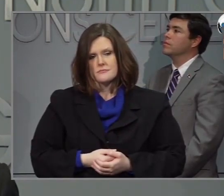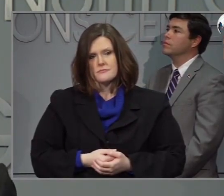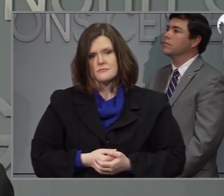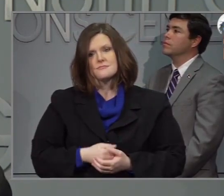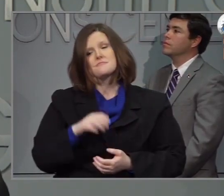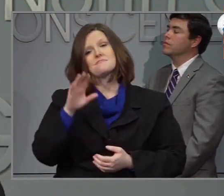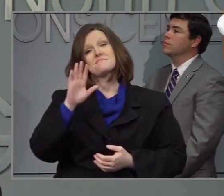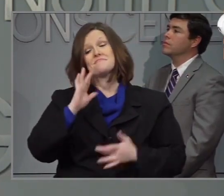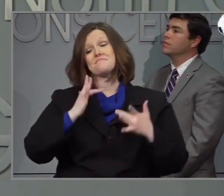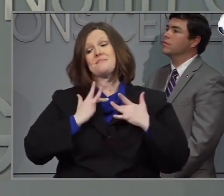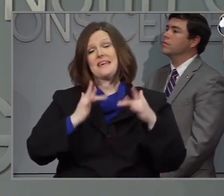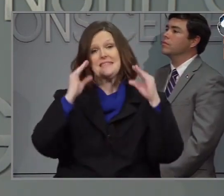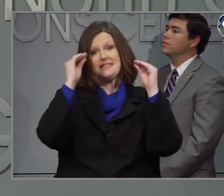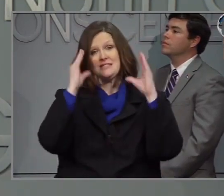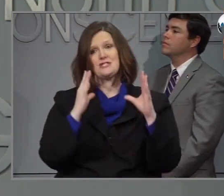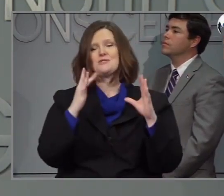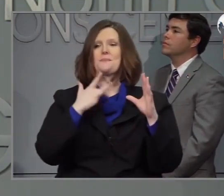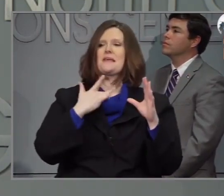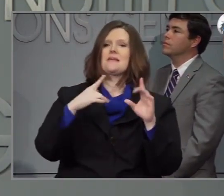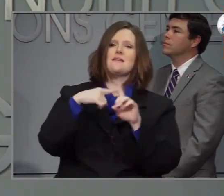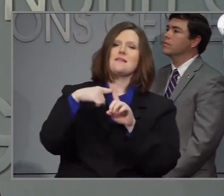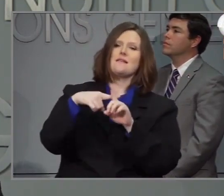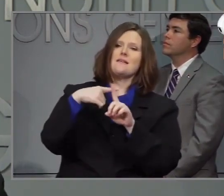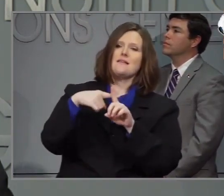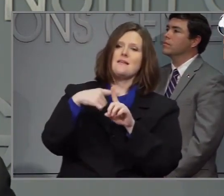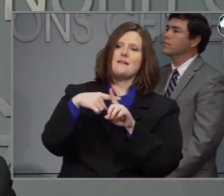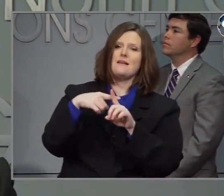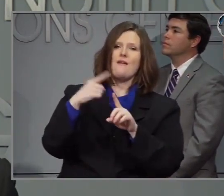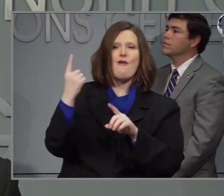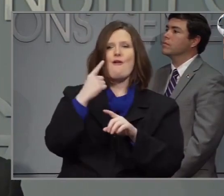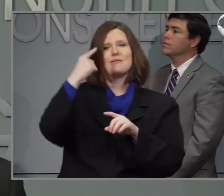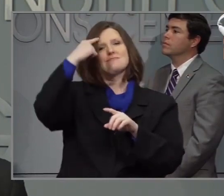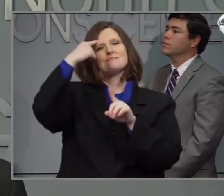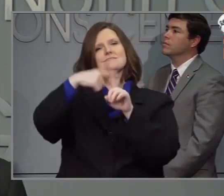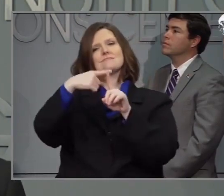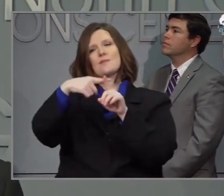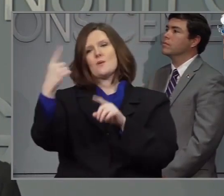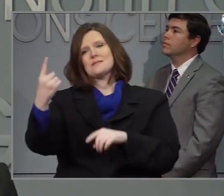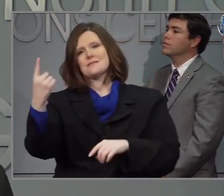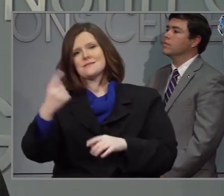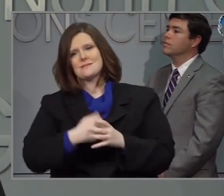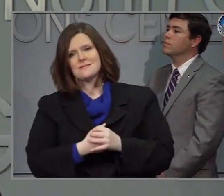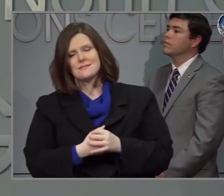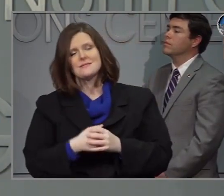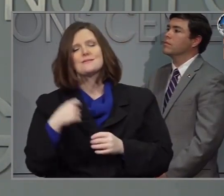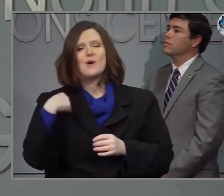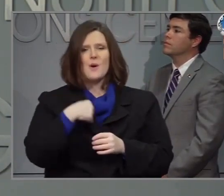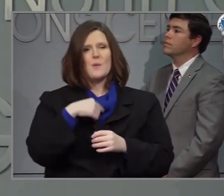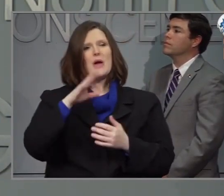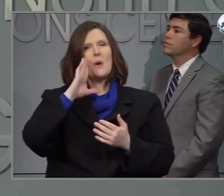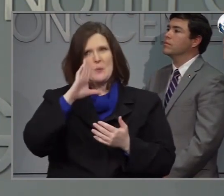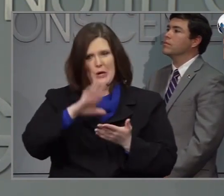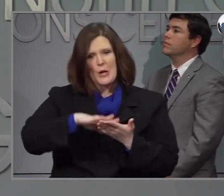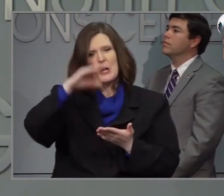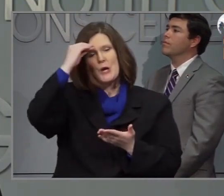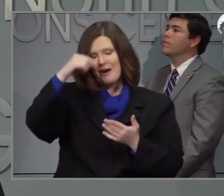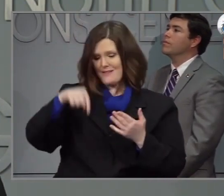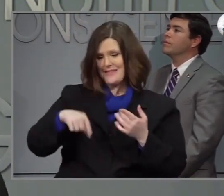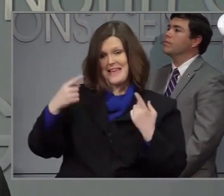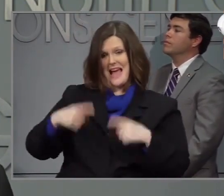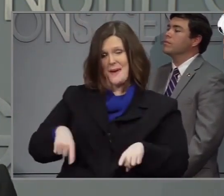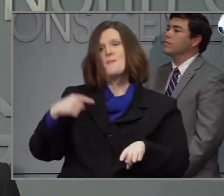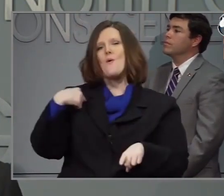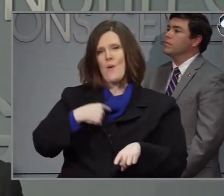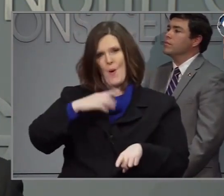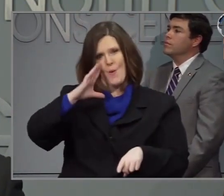esto los educadores son optimistas por naturaleza siempre el vaso está medio lleno y hemos aprendido de esta